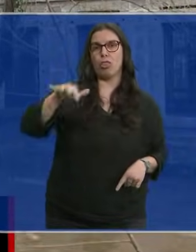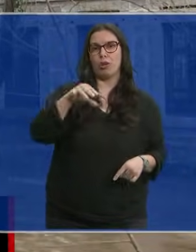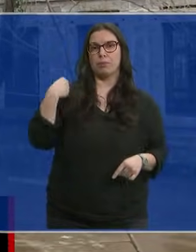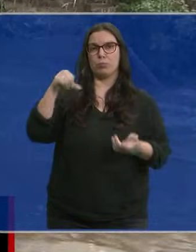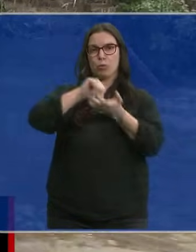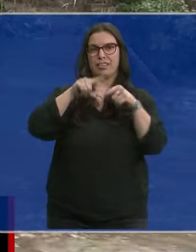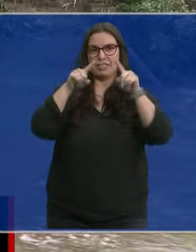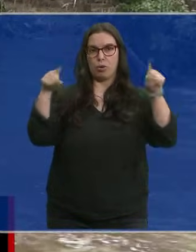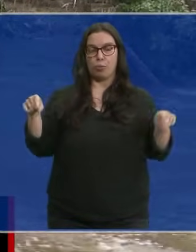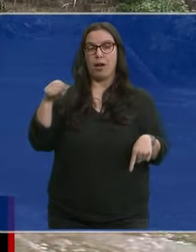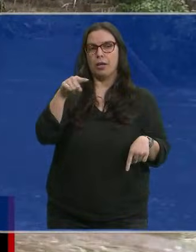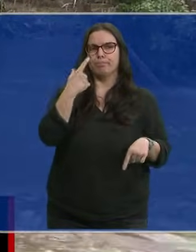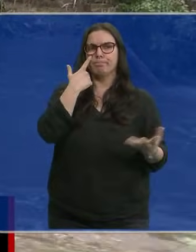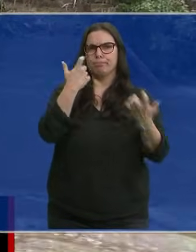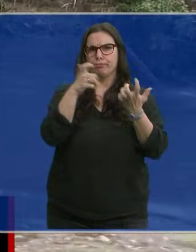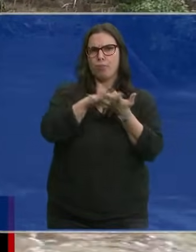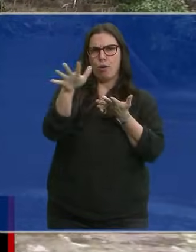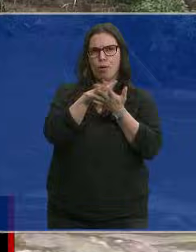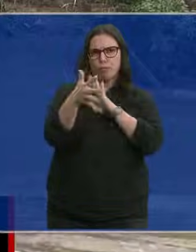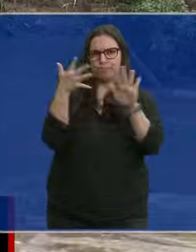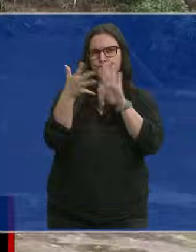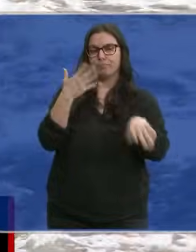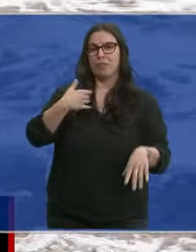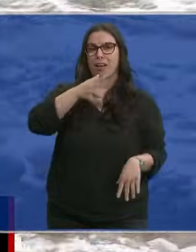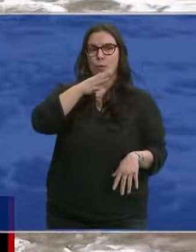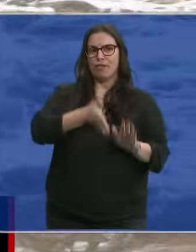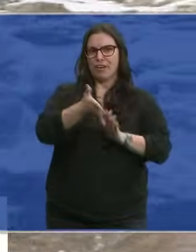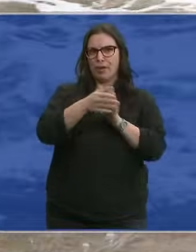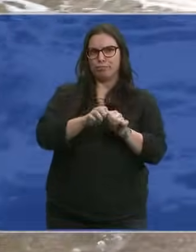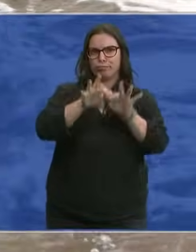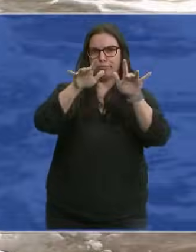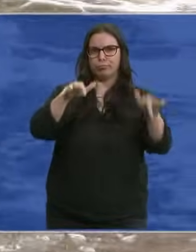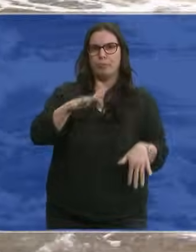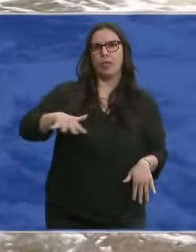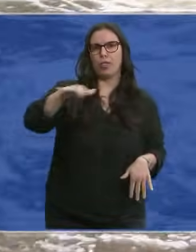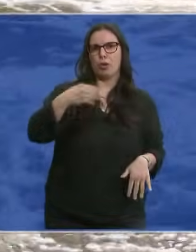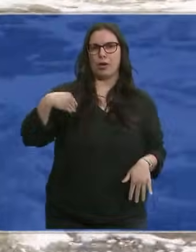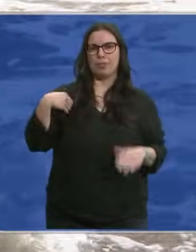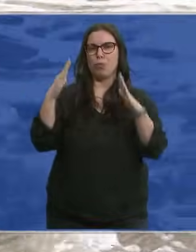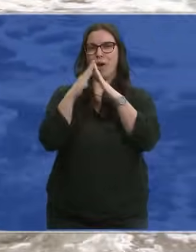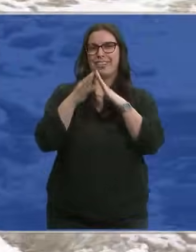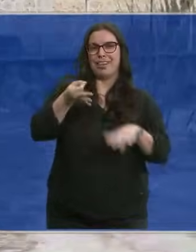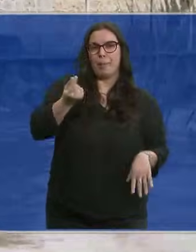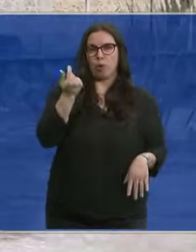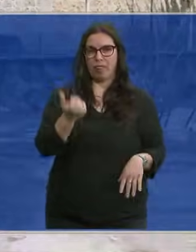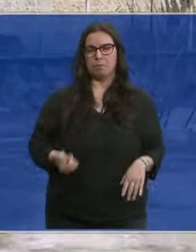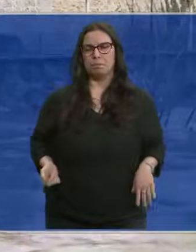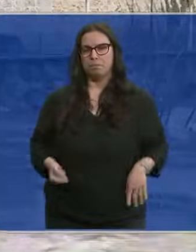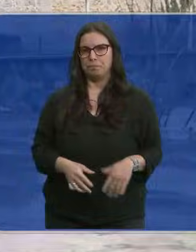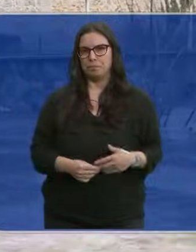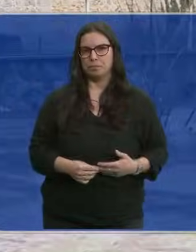por Segovia. Se nota la velocidad de la corriente y el agua a punto de desbordarse a la altura de la Casa de la Moneda.